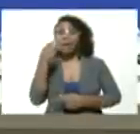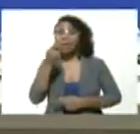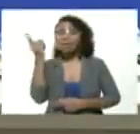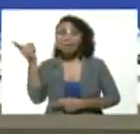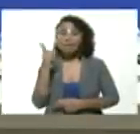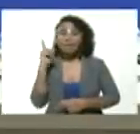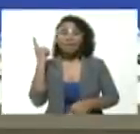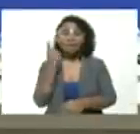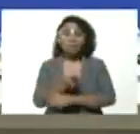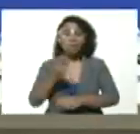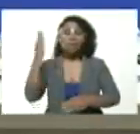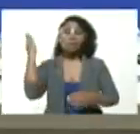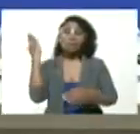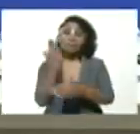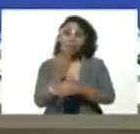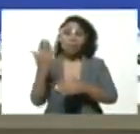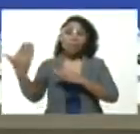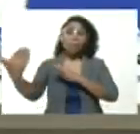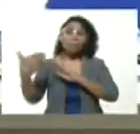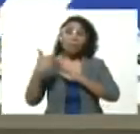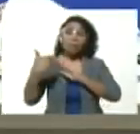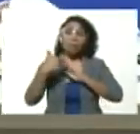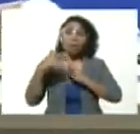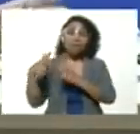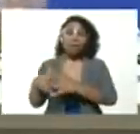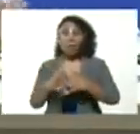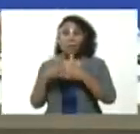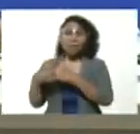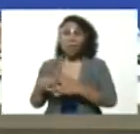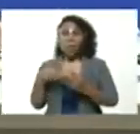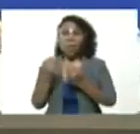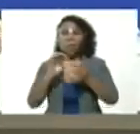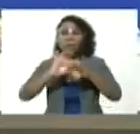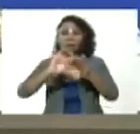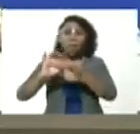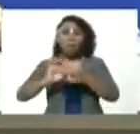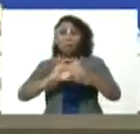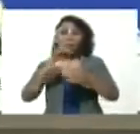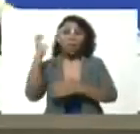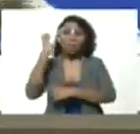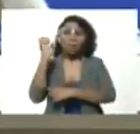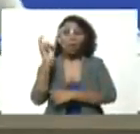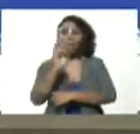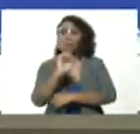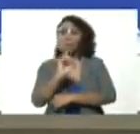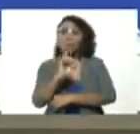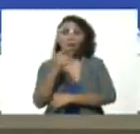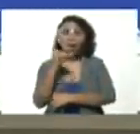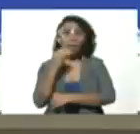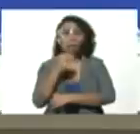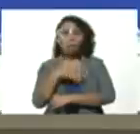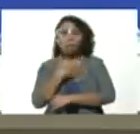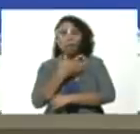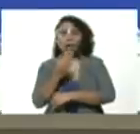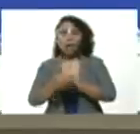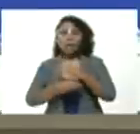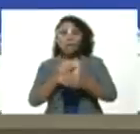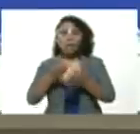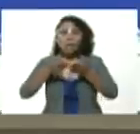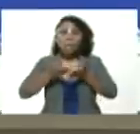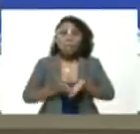que debido a las sanciones tanto de Estados Unidos como la Unión Europea, no hay posibilidad de que